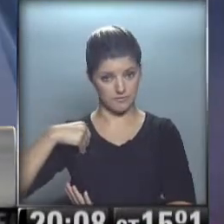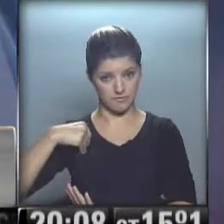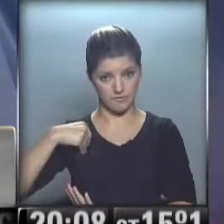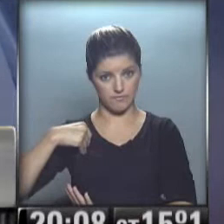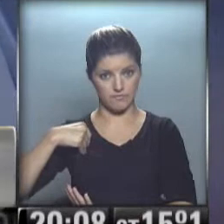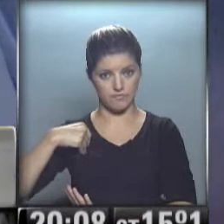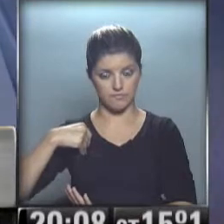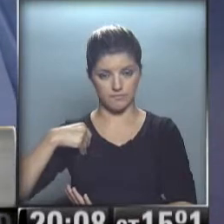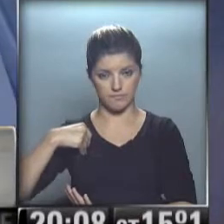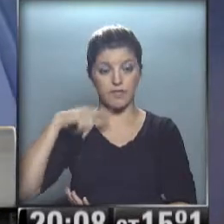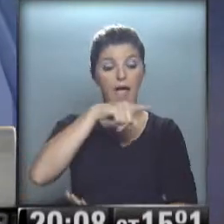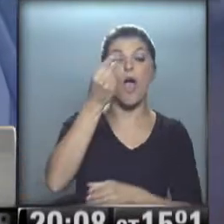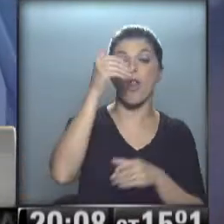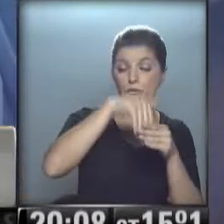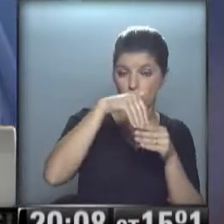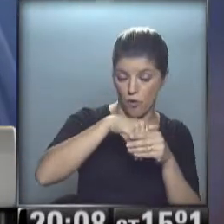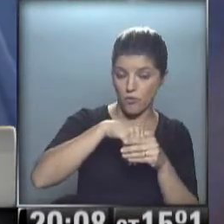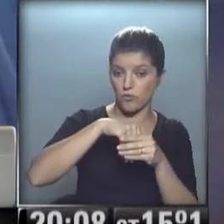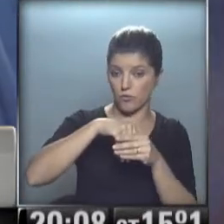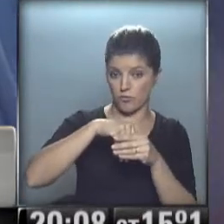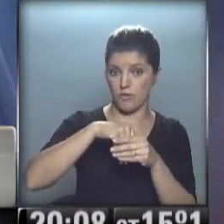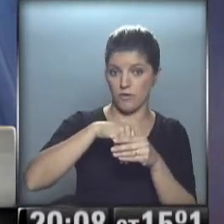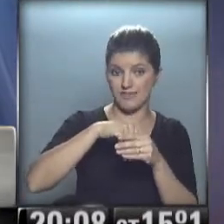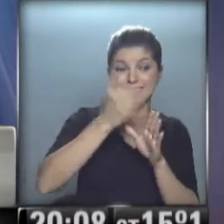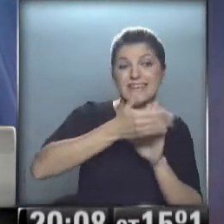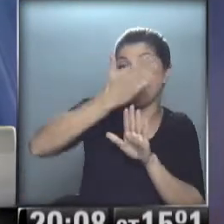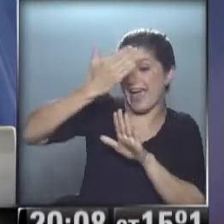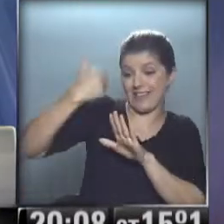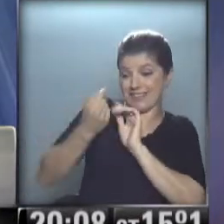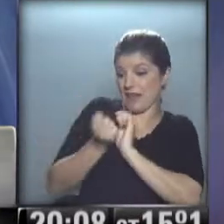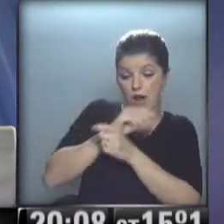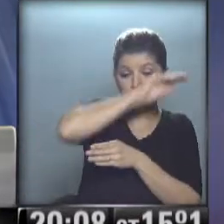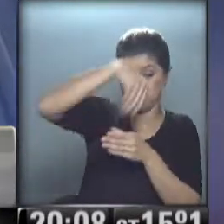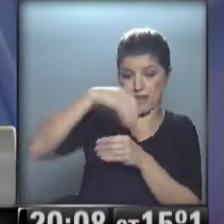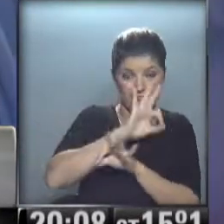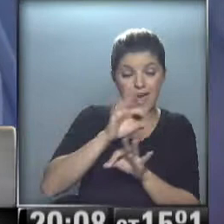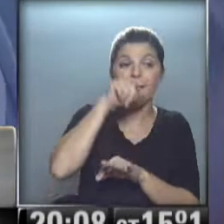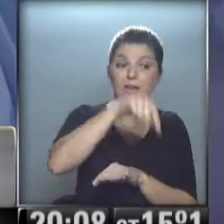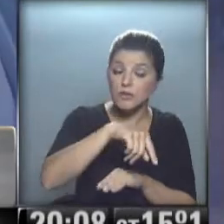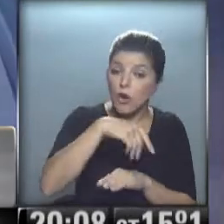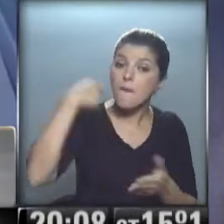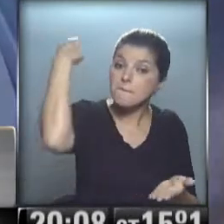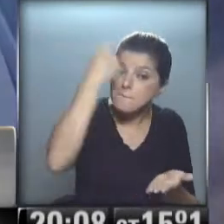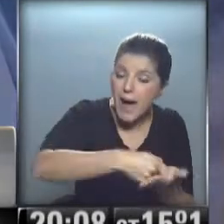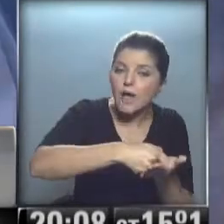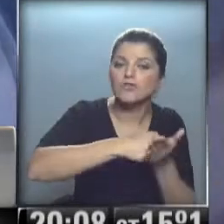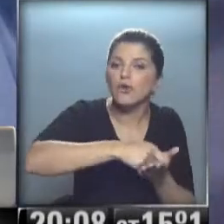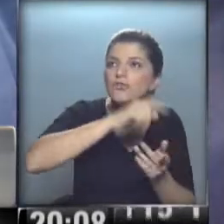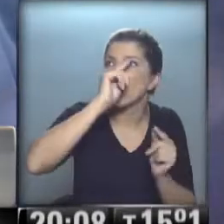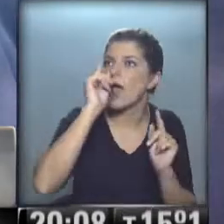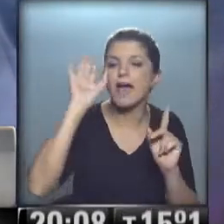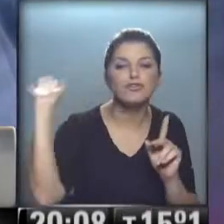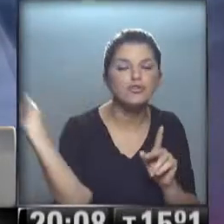condiciones a los fondos buitres, a los acreedores que no entraron al canje, tienen que replicar, tienen que repetir lo mismo al